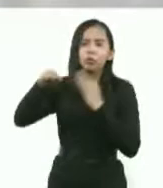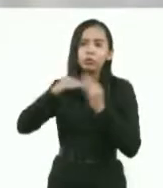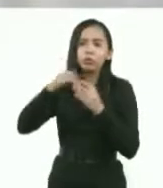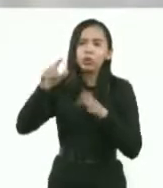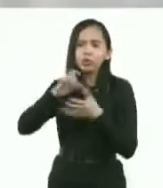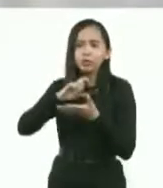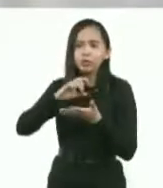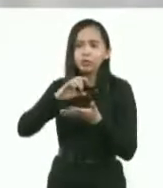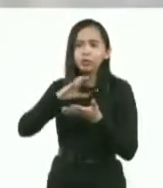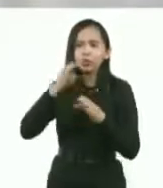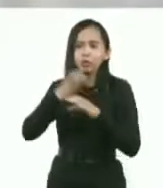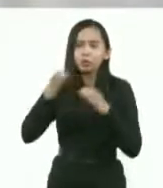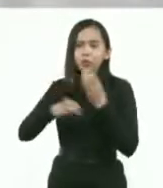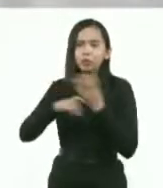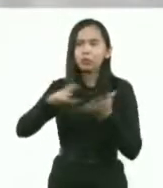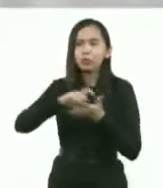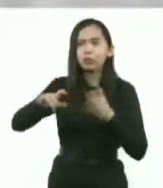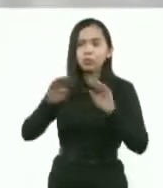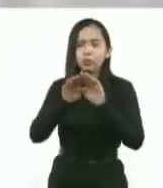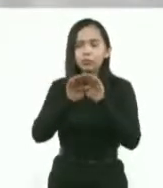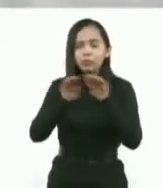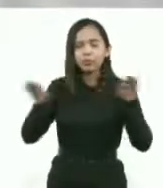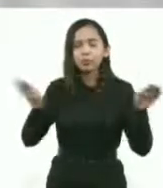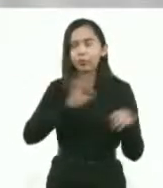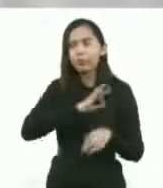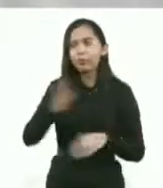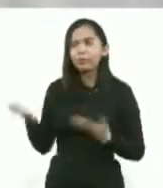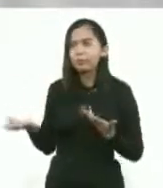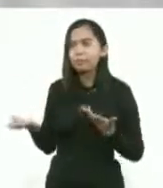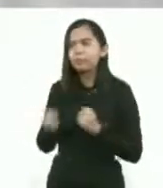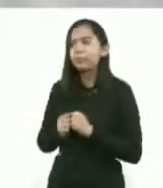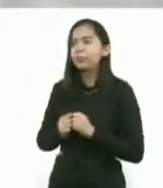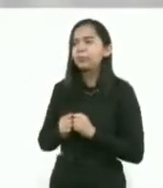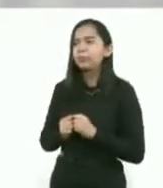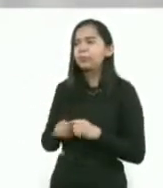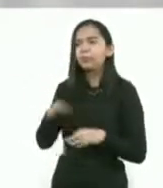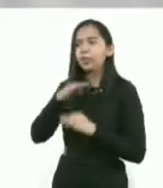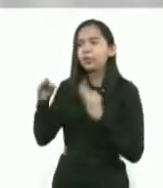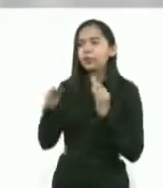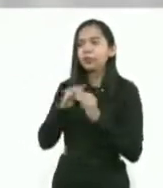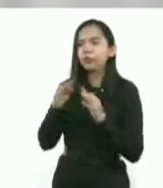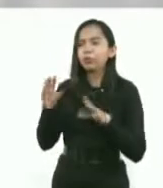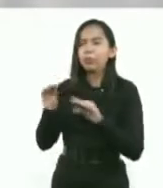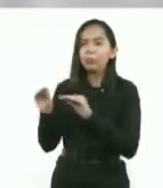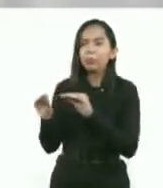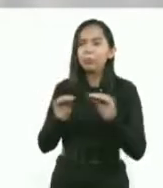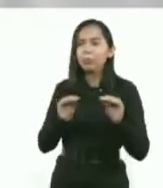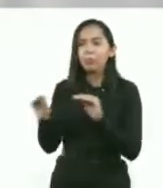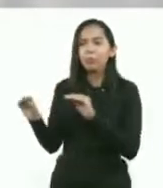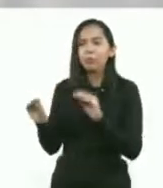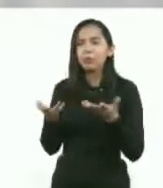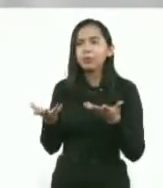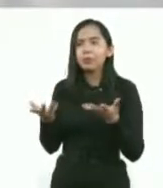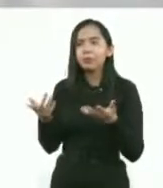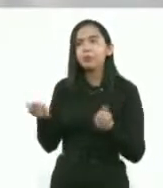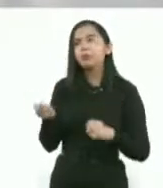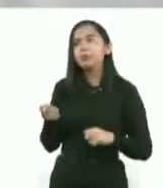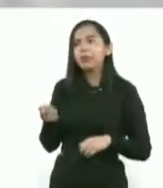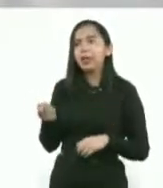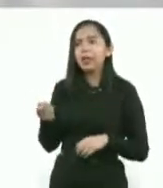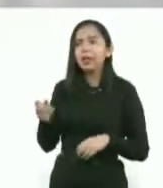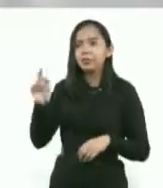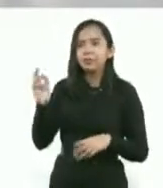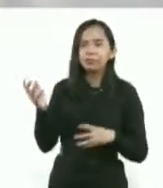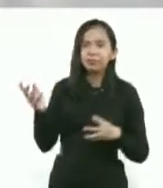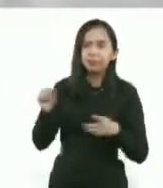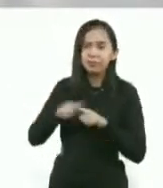hay nada que se produzca donde tú estás. Todo es un movimiento de bienes y servicios en los